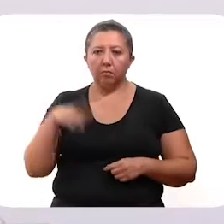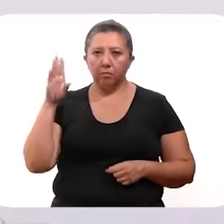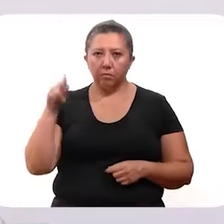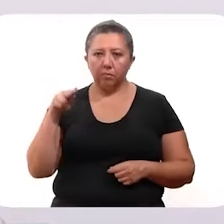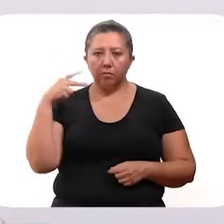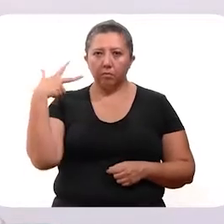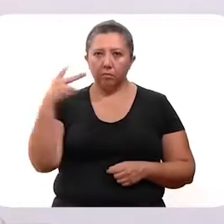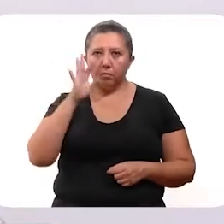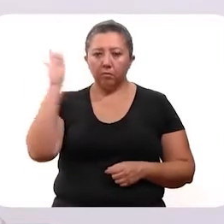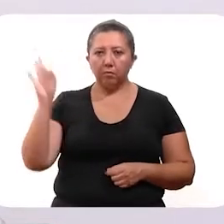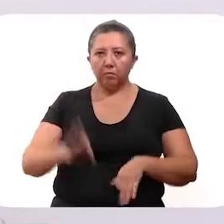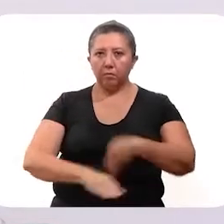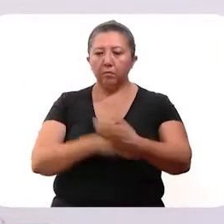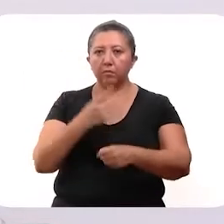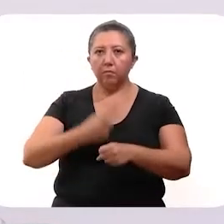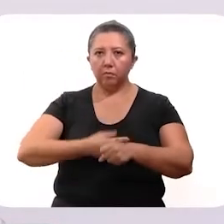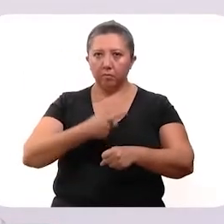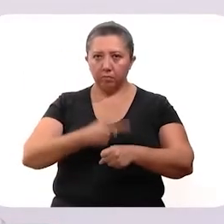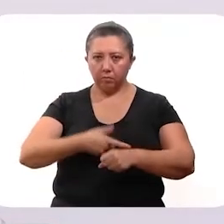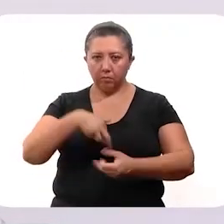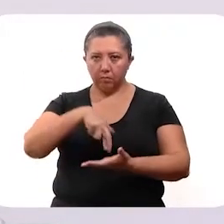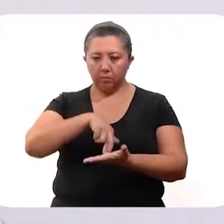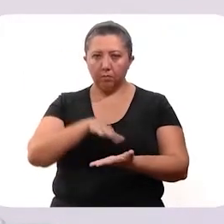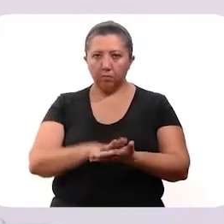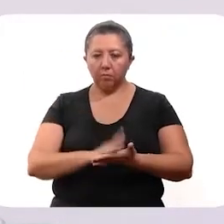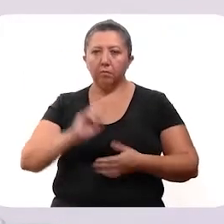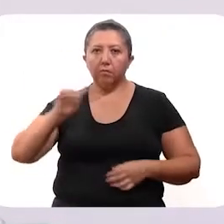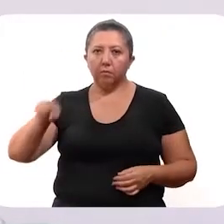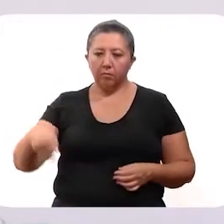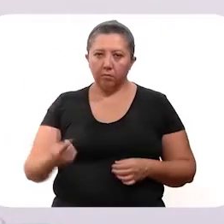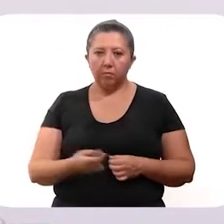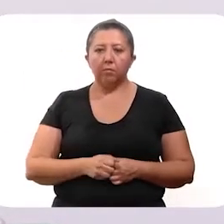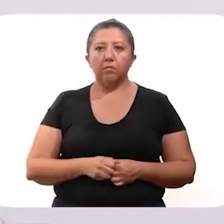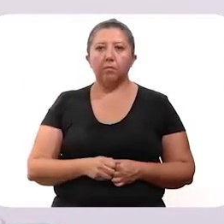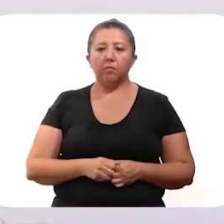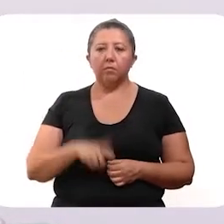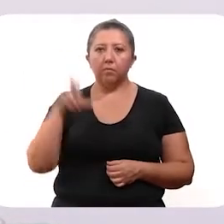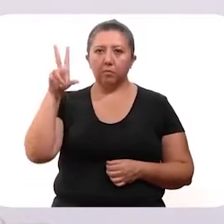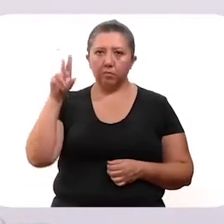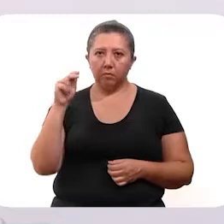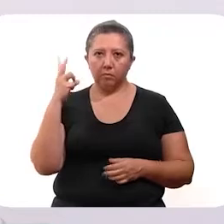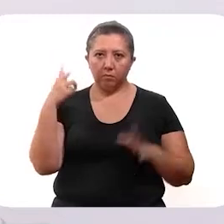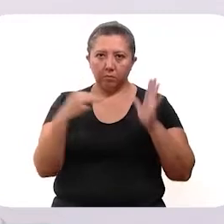el 88% del total de contagios registrados, que es